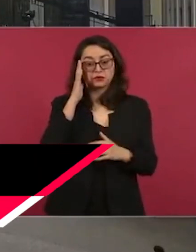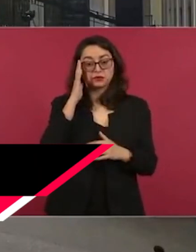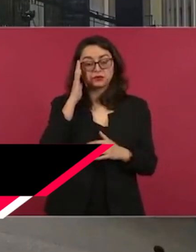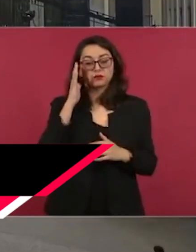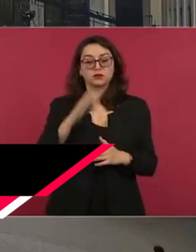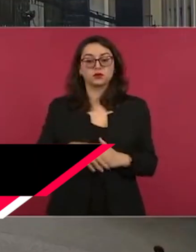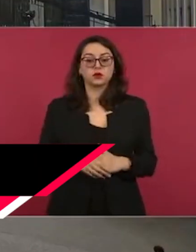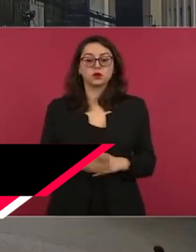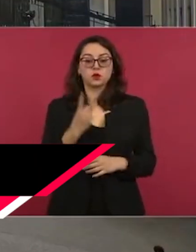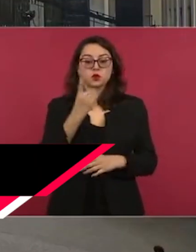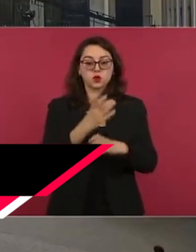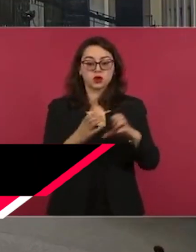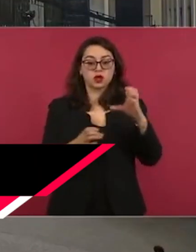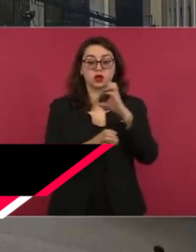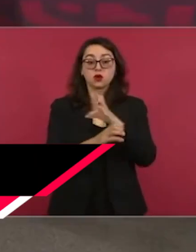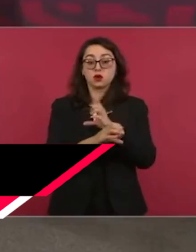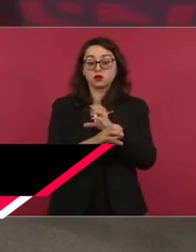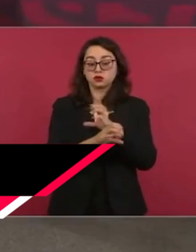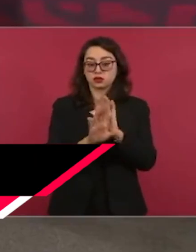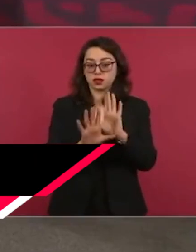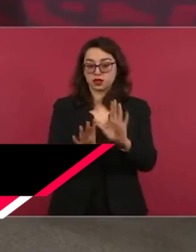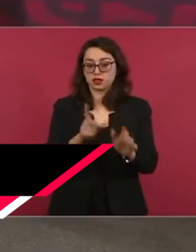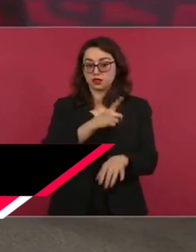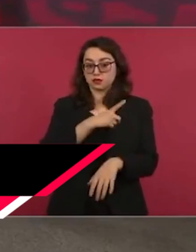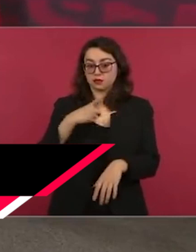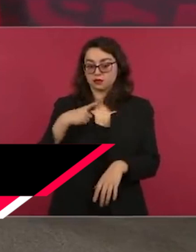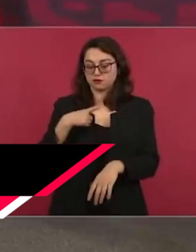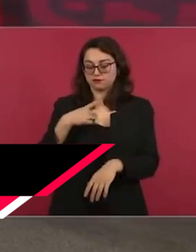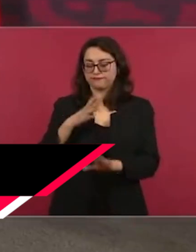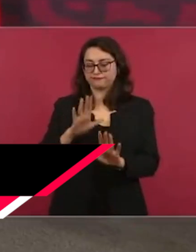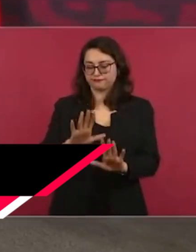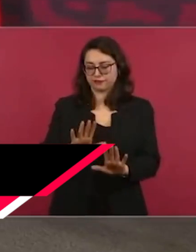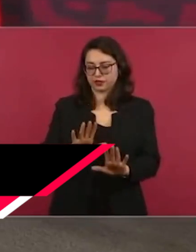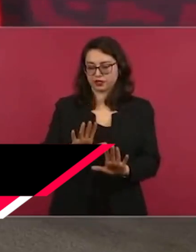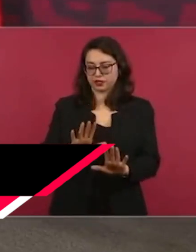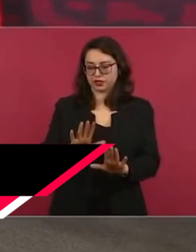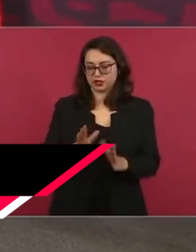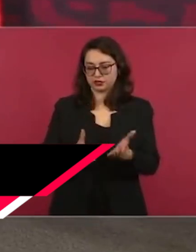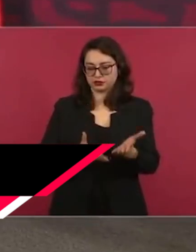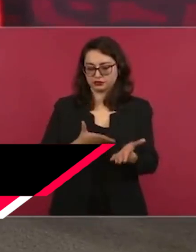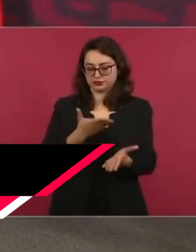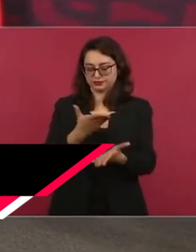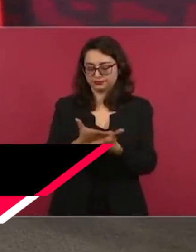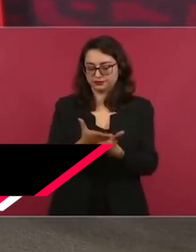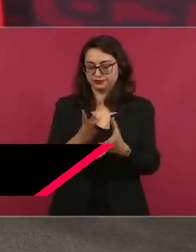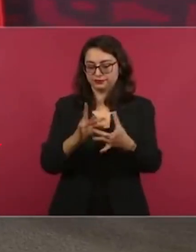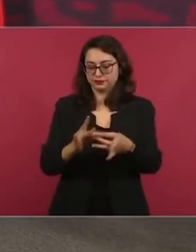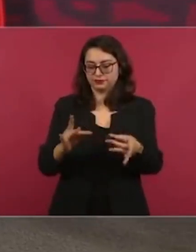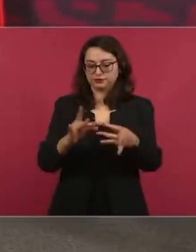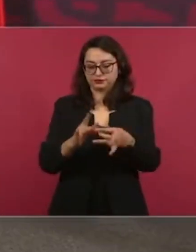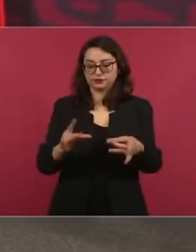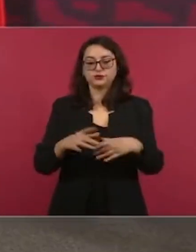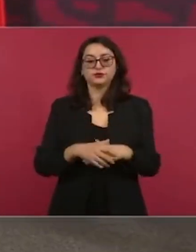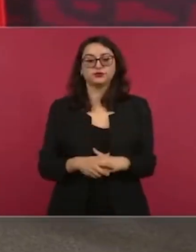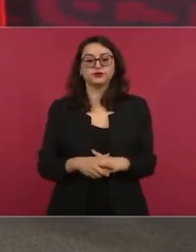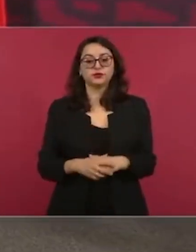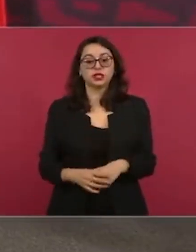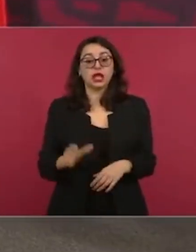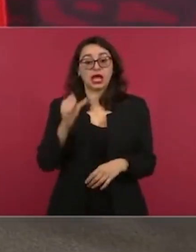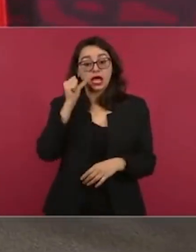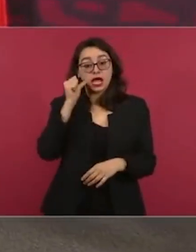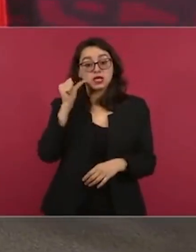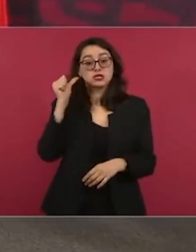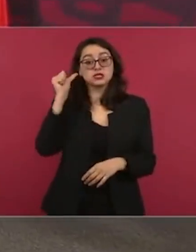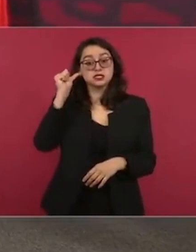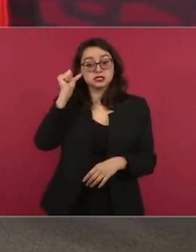aceptará senaduría tras finalizar su mandato. Esto luego de la propuesta emitida por morenistas para que los expresidentes